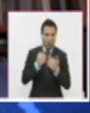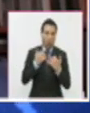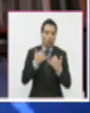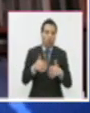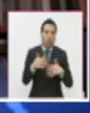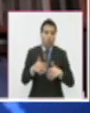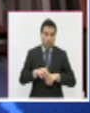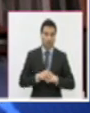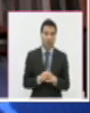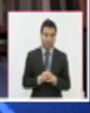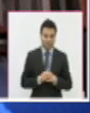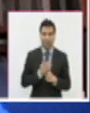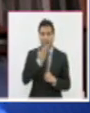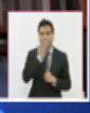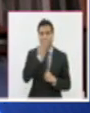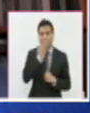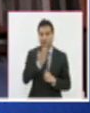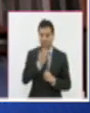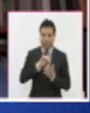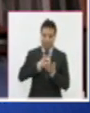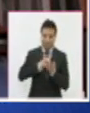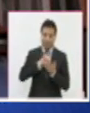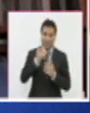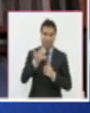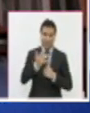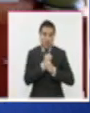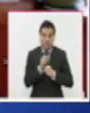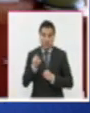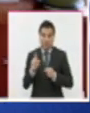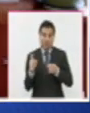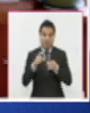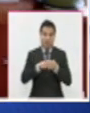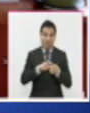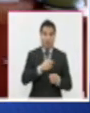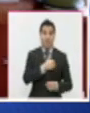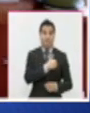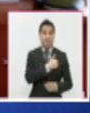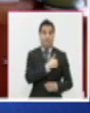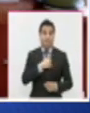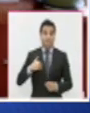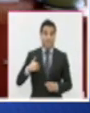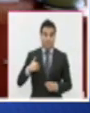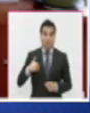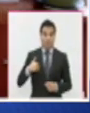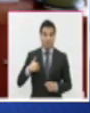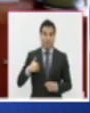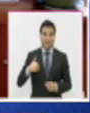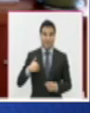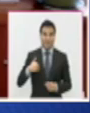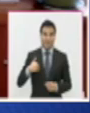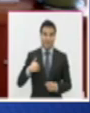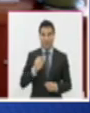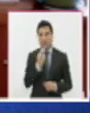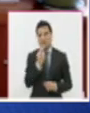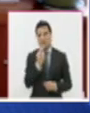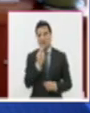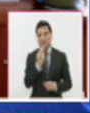o a diferencia de lo que ha pasado en otros ámbitos donde sí. de plano hemos ido para atrás, como en la